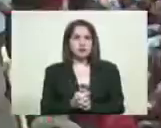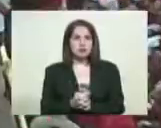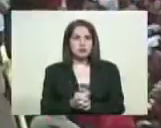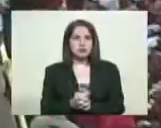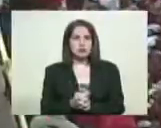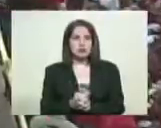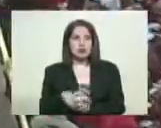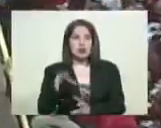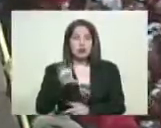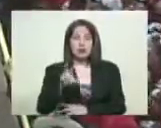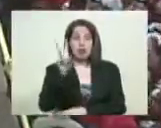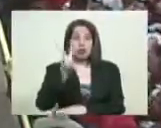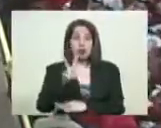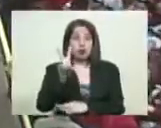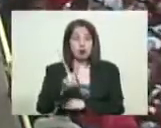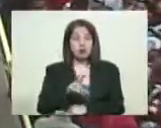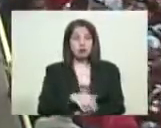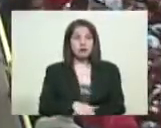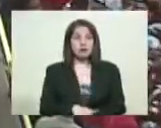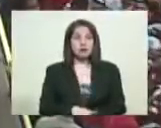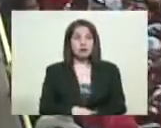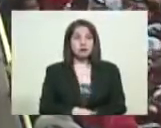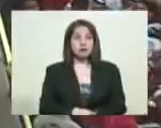Estado Vargas.